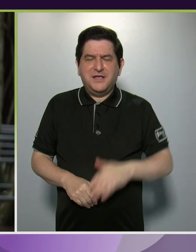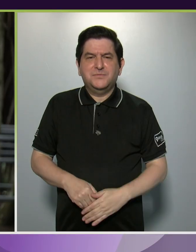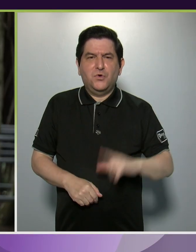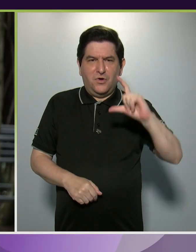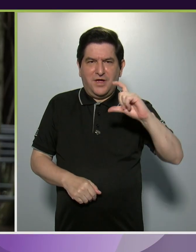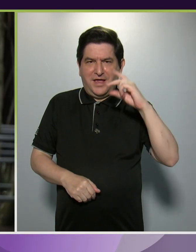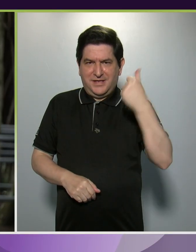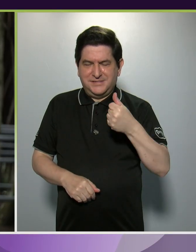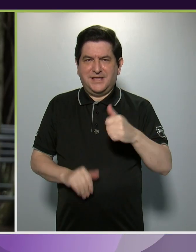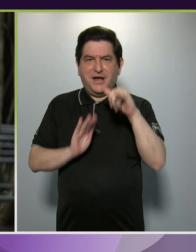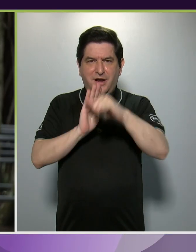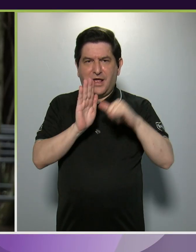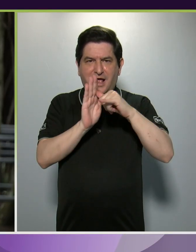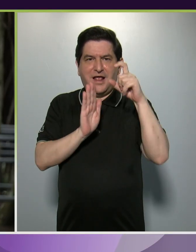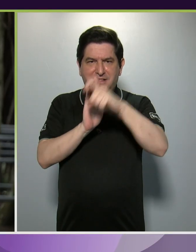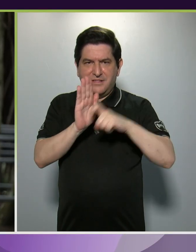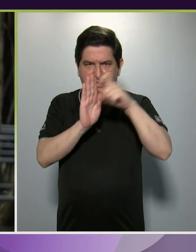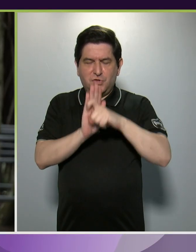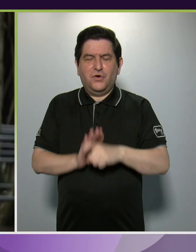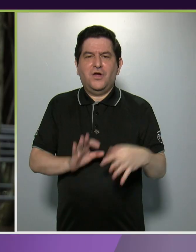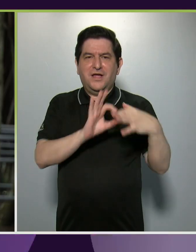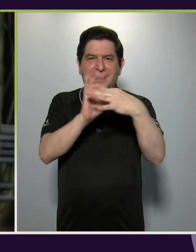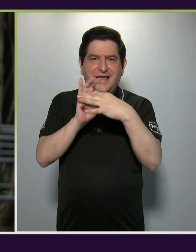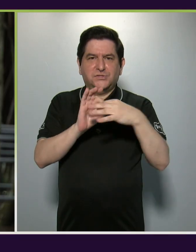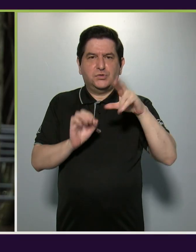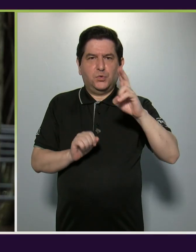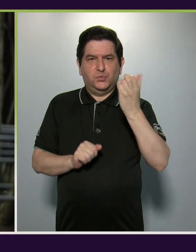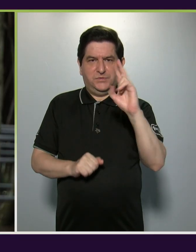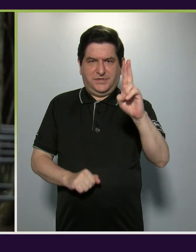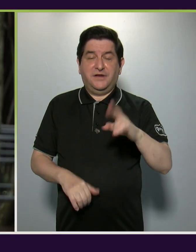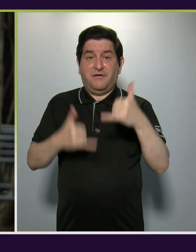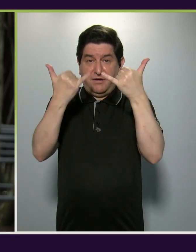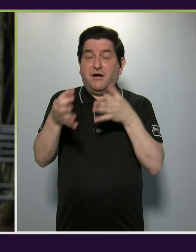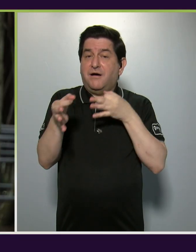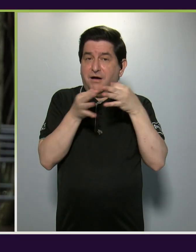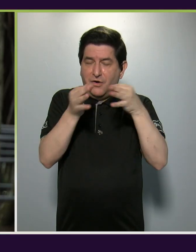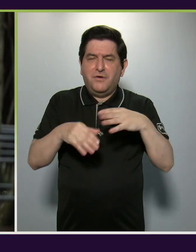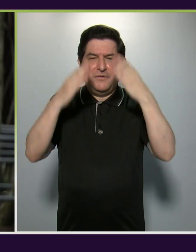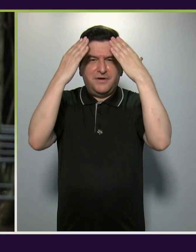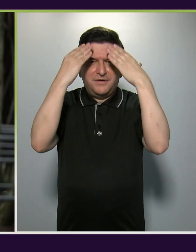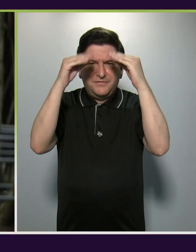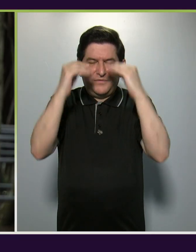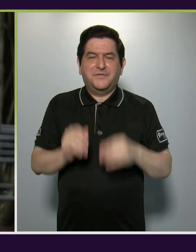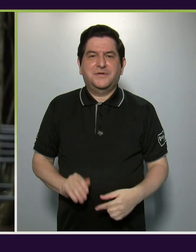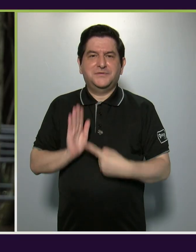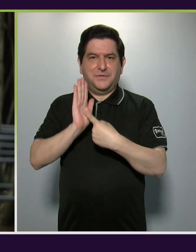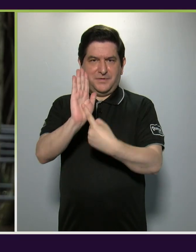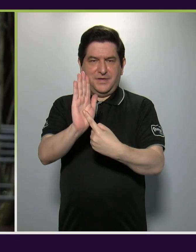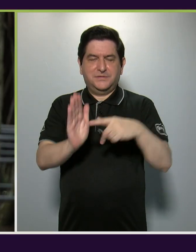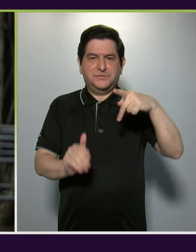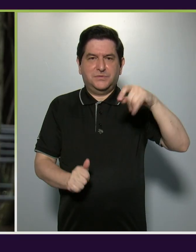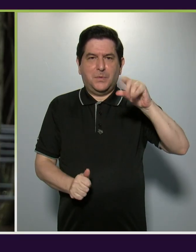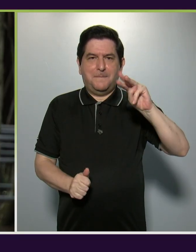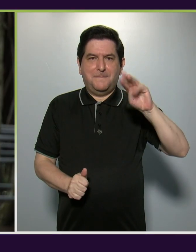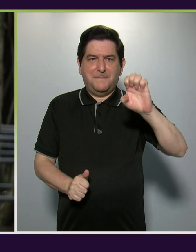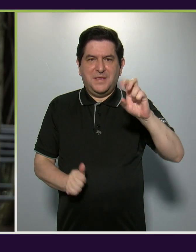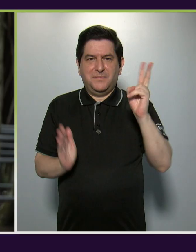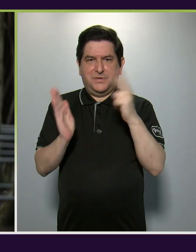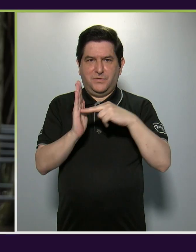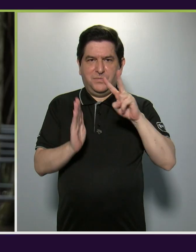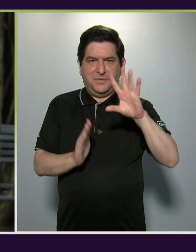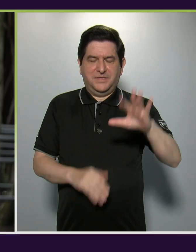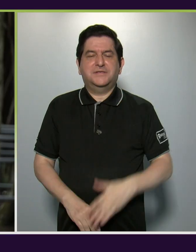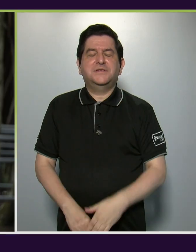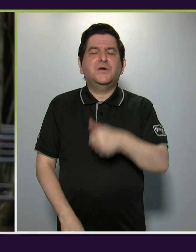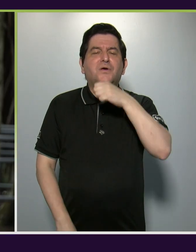Instagram, YouTube y TikTok como Nexos UCR. Ahora le contaremos los detalles de la Expo PYME 2025 que reunirá en la